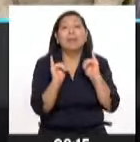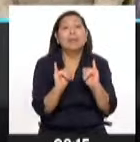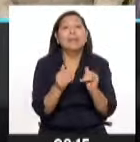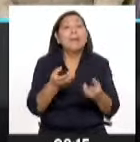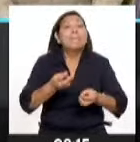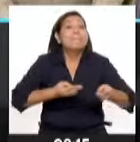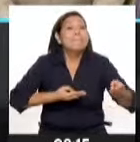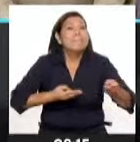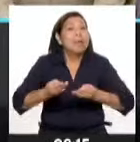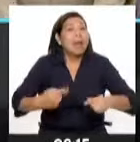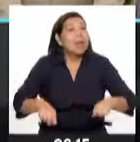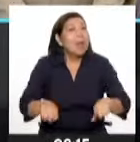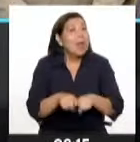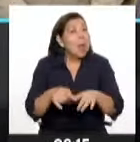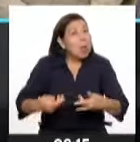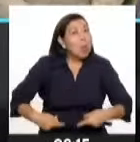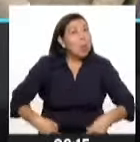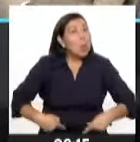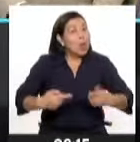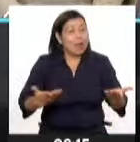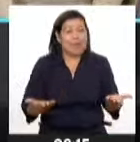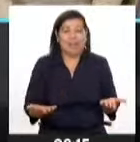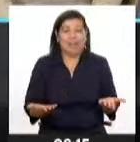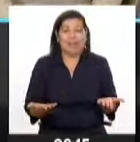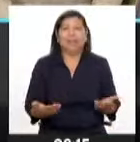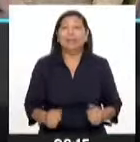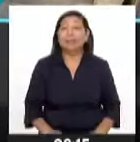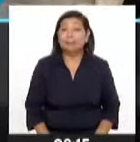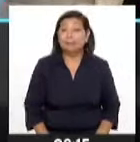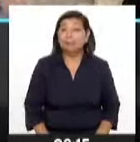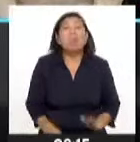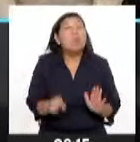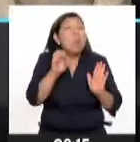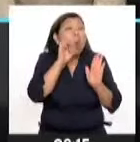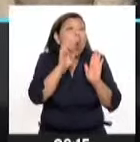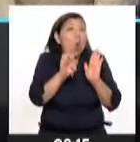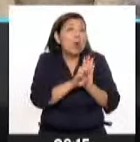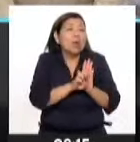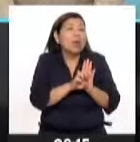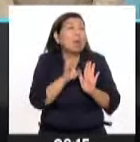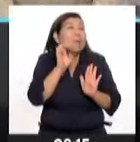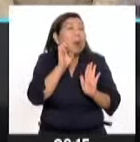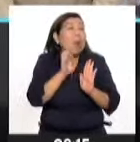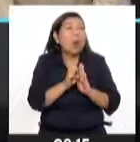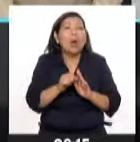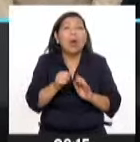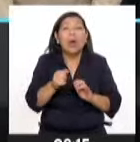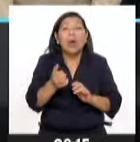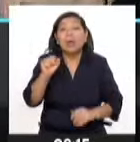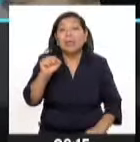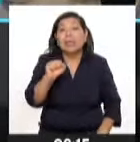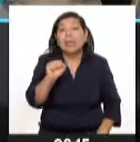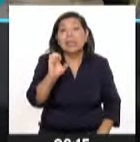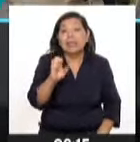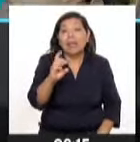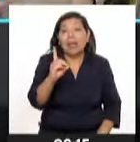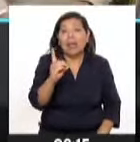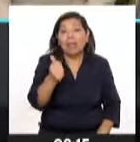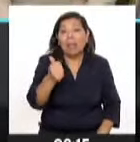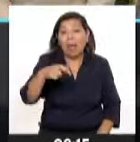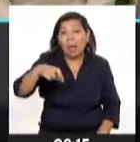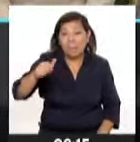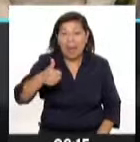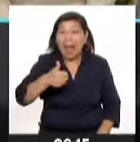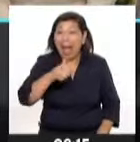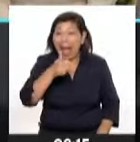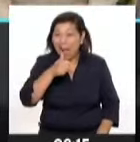ese mercado está en competencia. Entonces, por ejemplo, piensen en Sedapal, ¿no? Sedapal es la única empresa